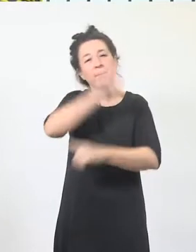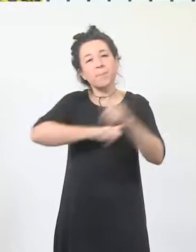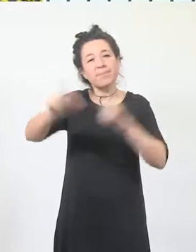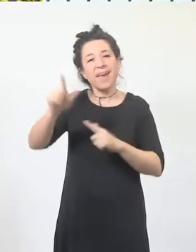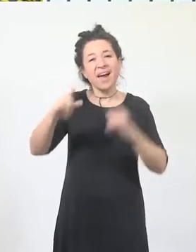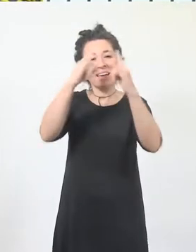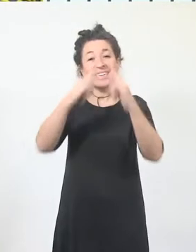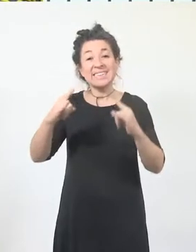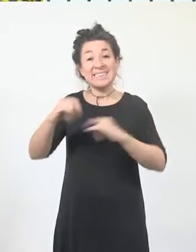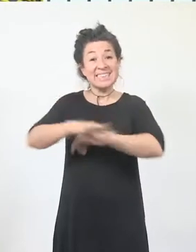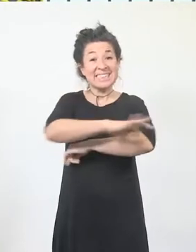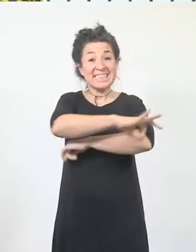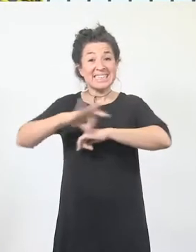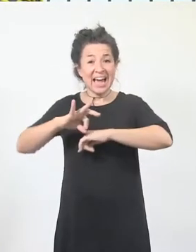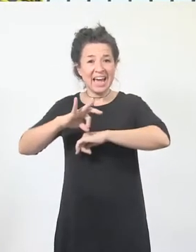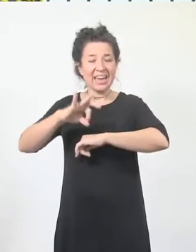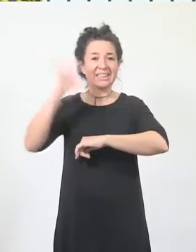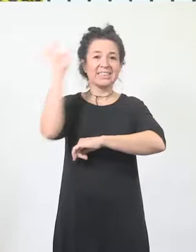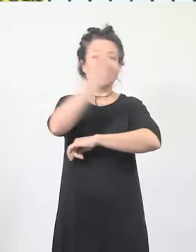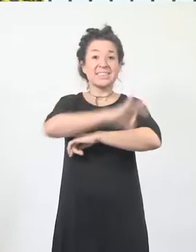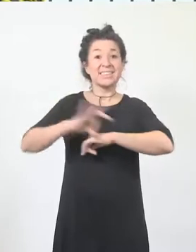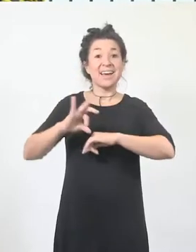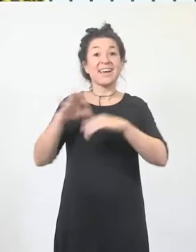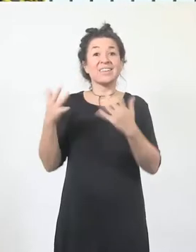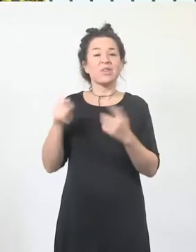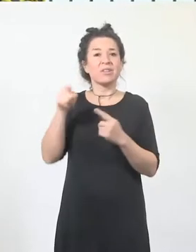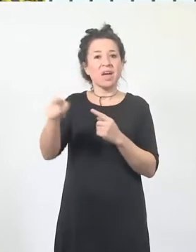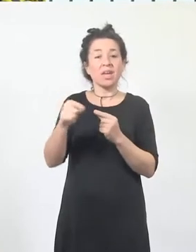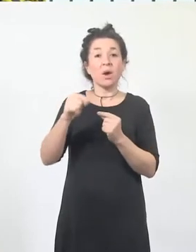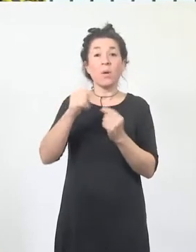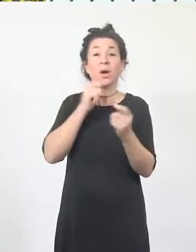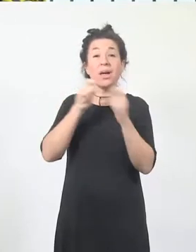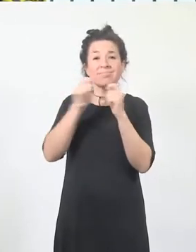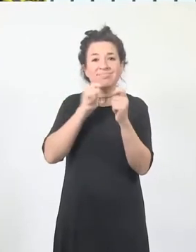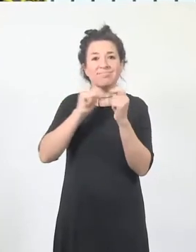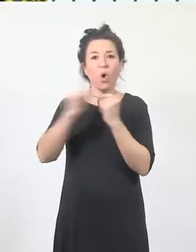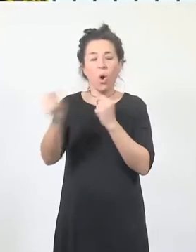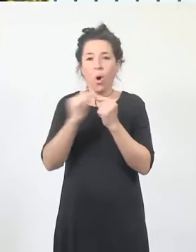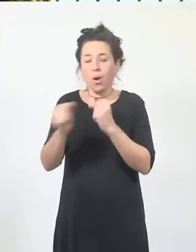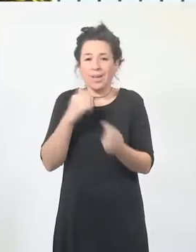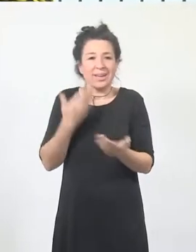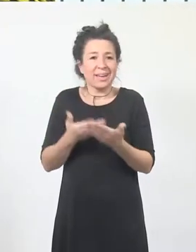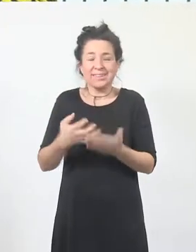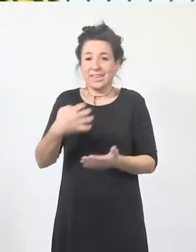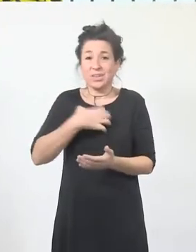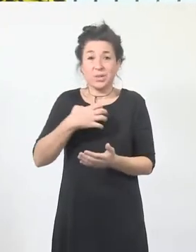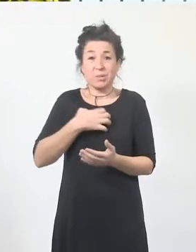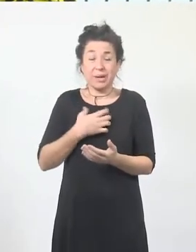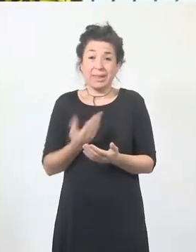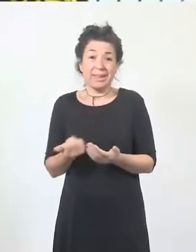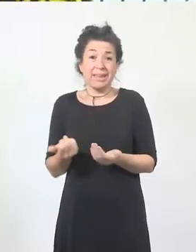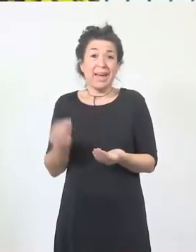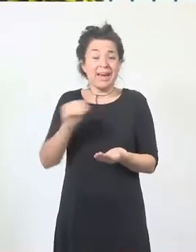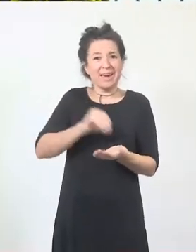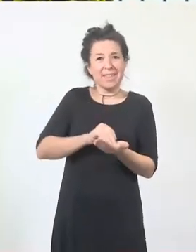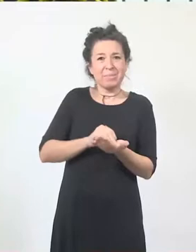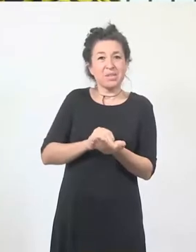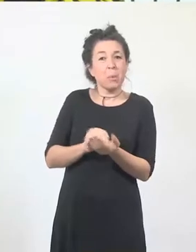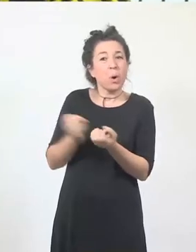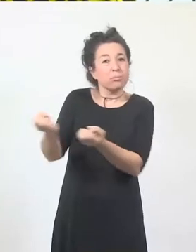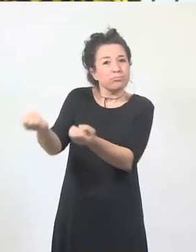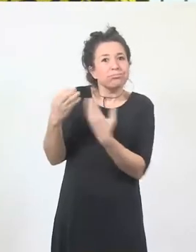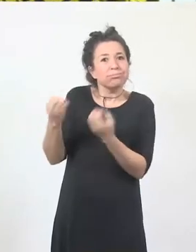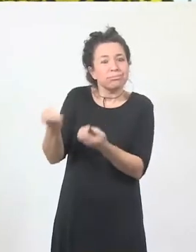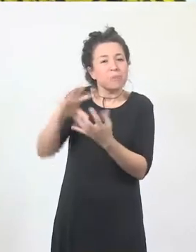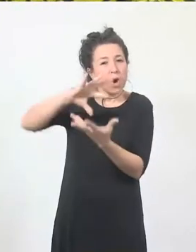bermatu online elkarrezketan egin ari izatea, gero eta gutxiago direlako aukerak bertatik datozen berriak